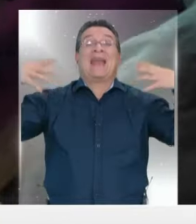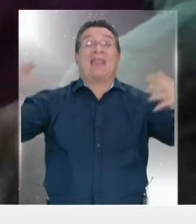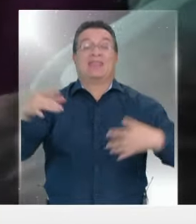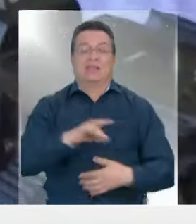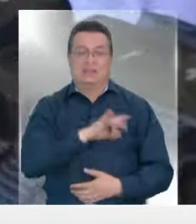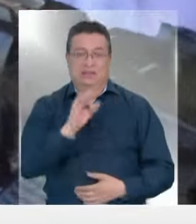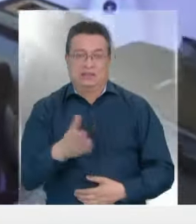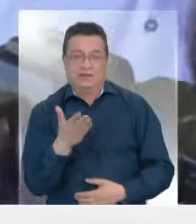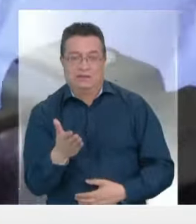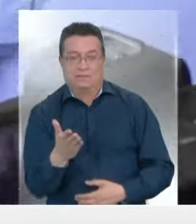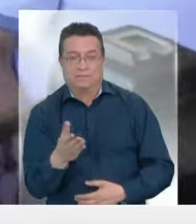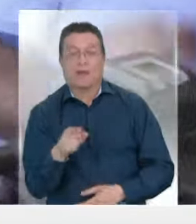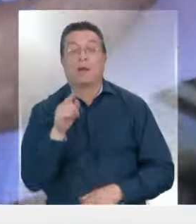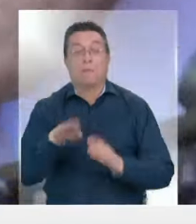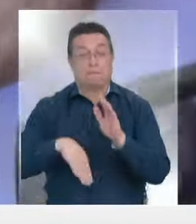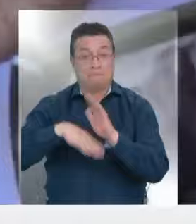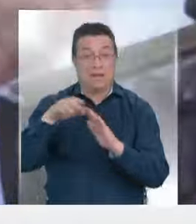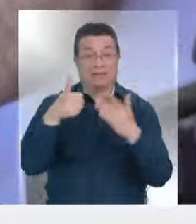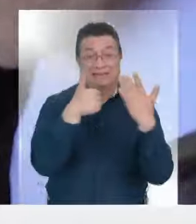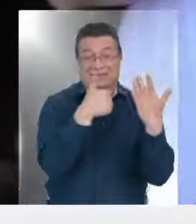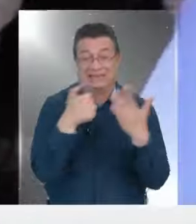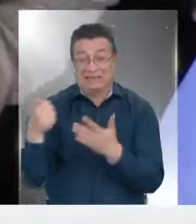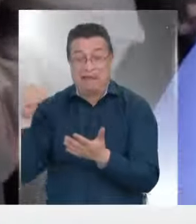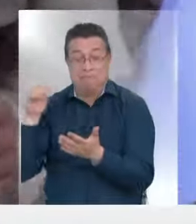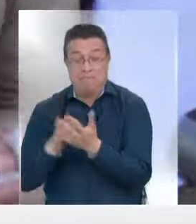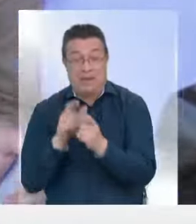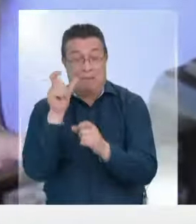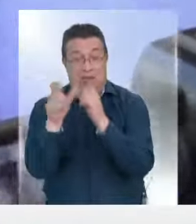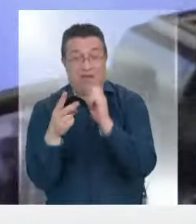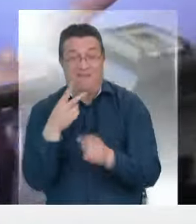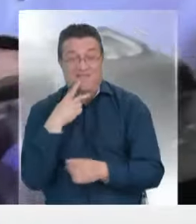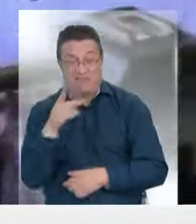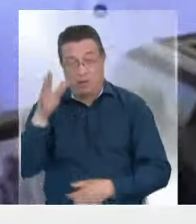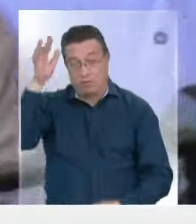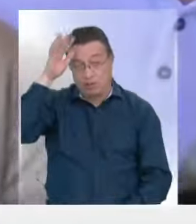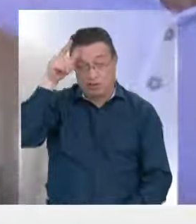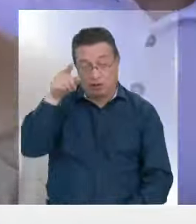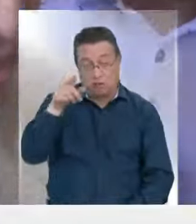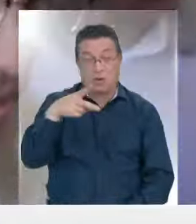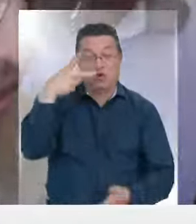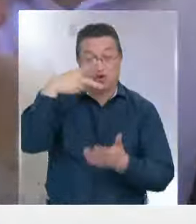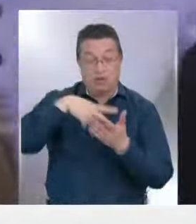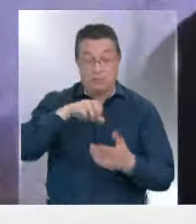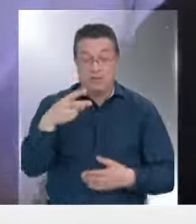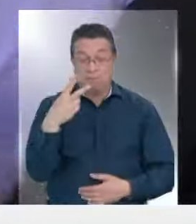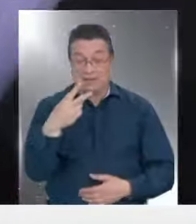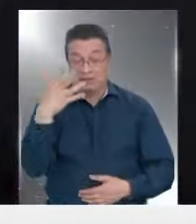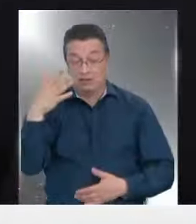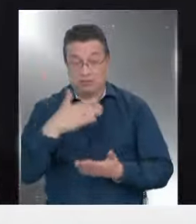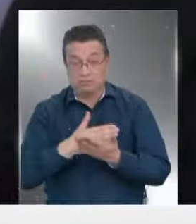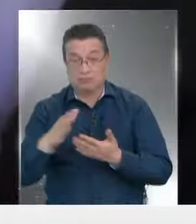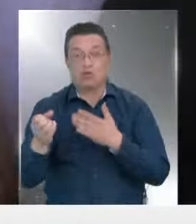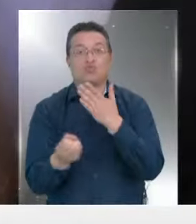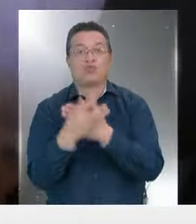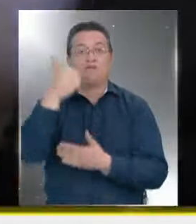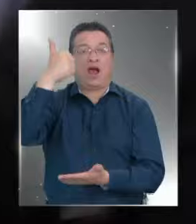esta nota, una que tiene más de 600.000 habitantes y que a contar del 2025 tendría